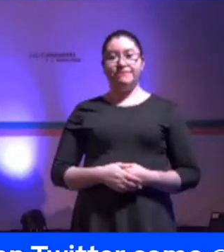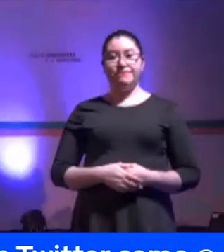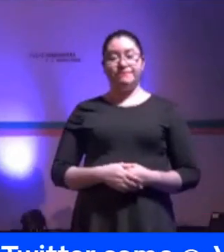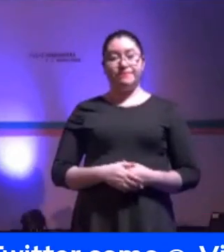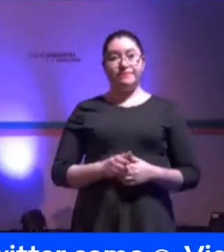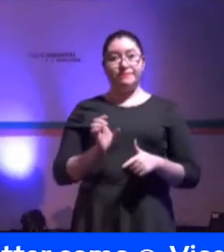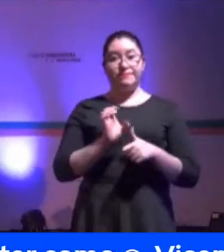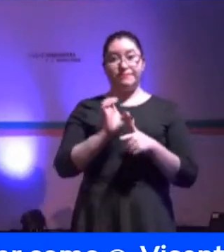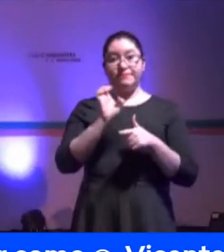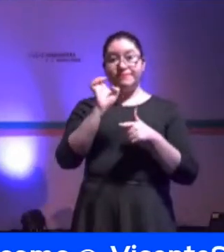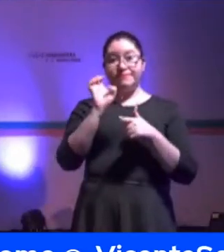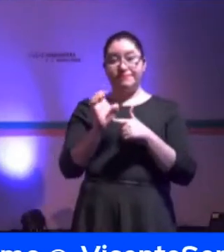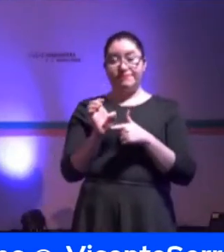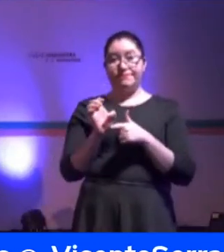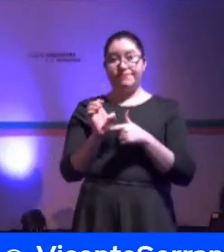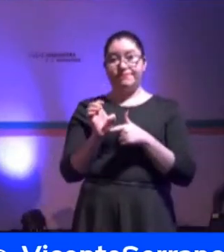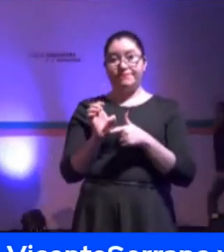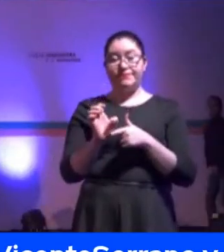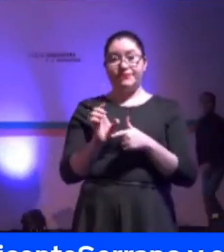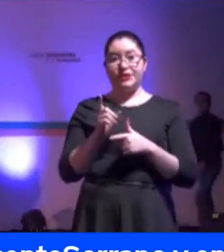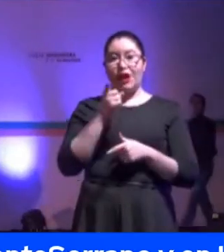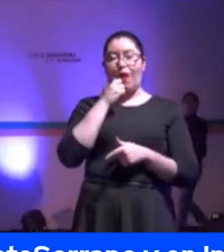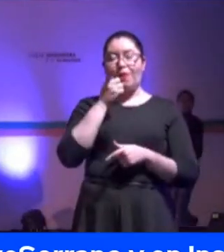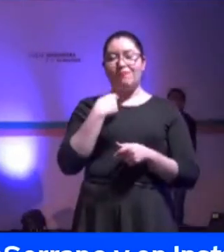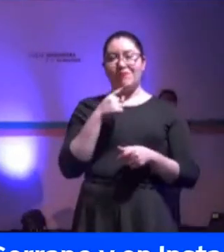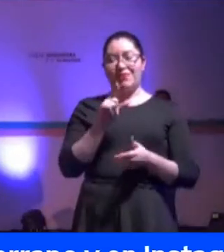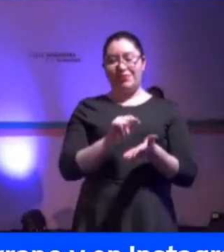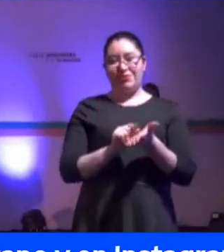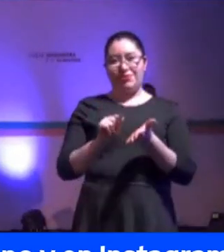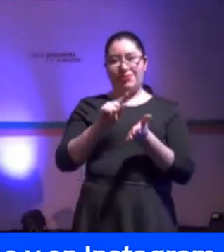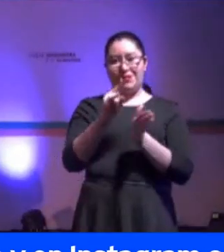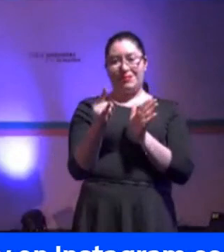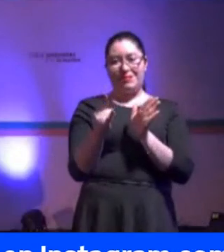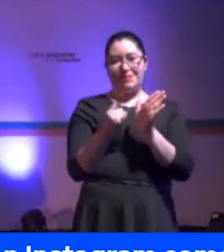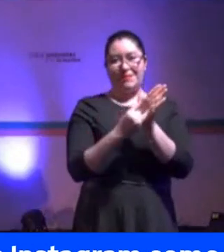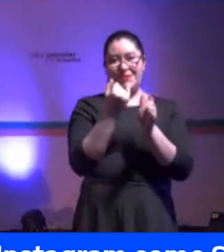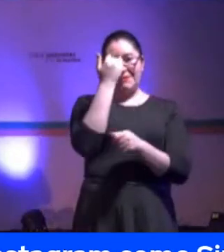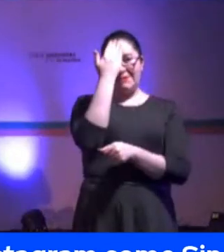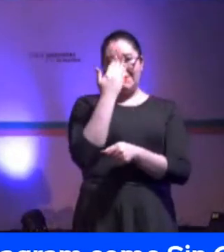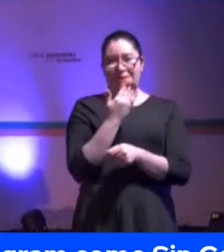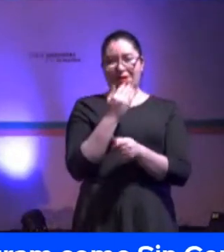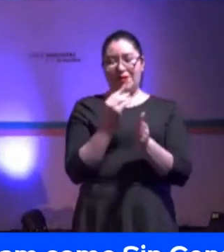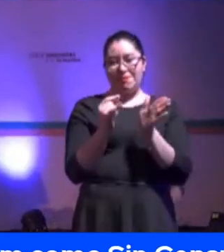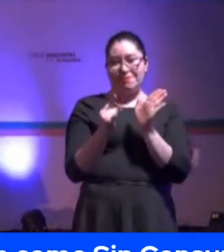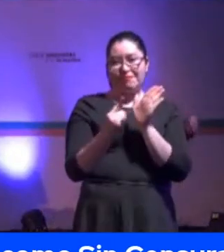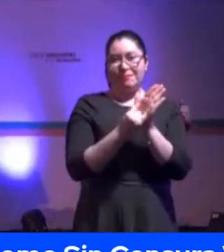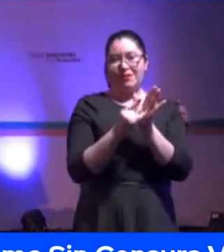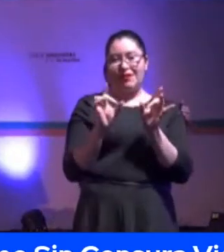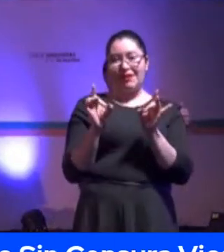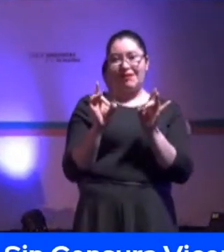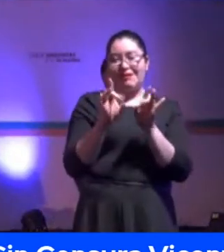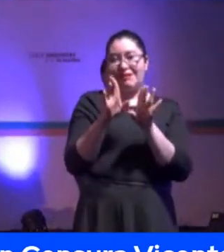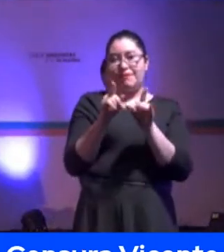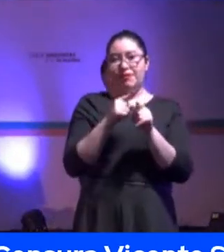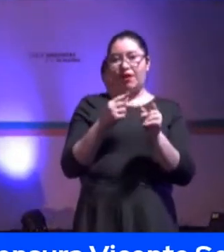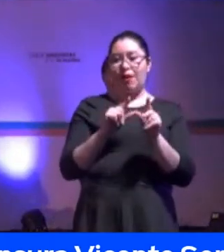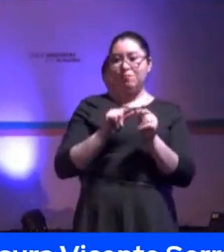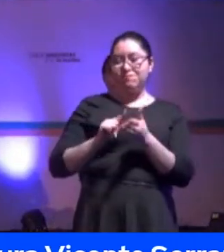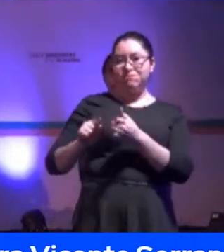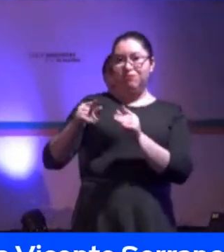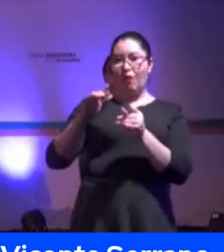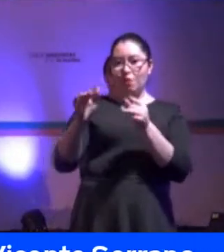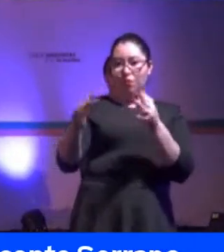Entonces, les comentaba que publicábamos este tuit y de repente se empezó a hacer viral en las redes sociales.